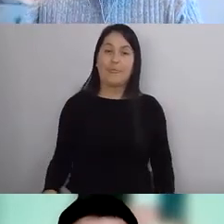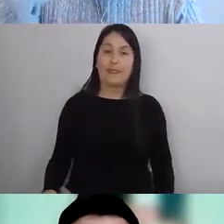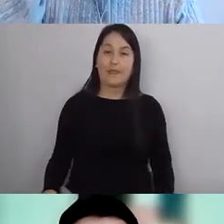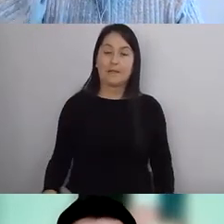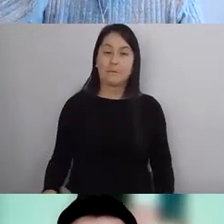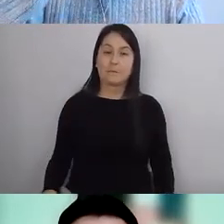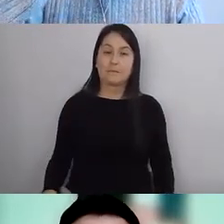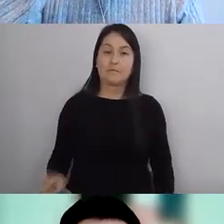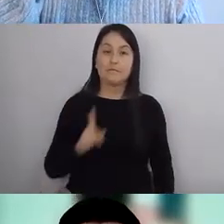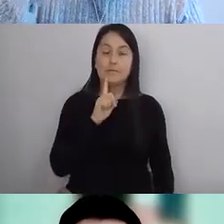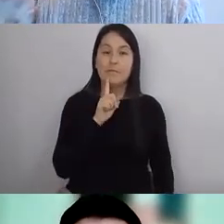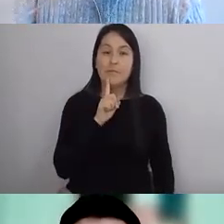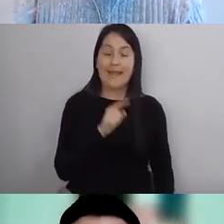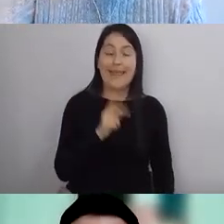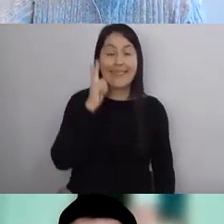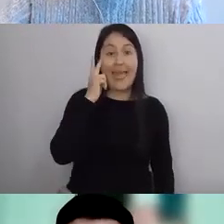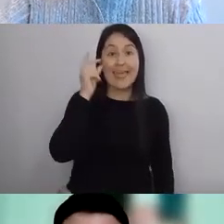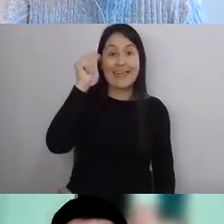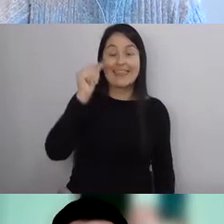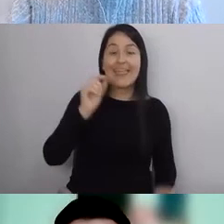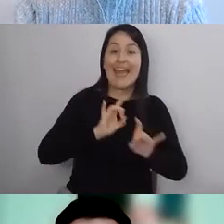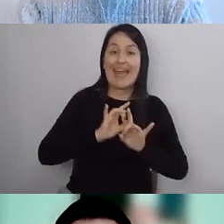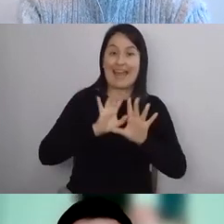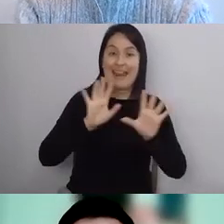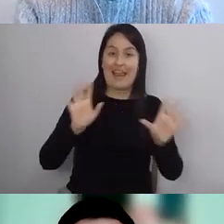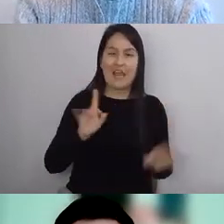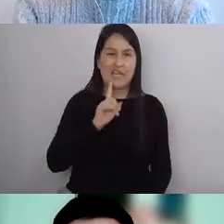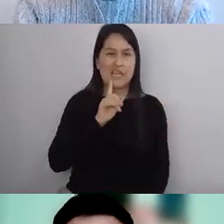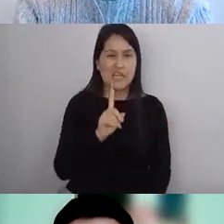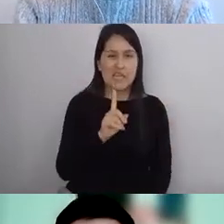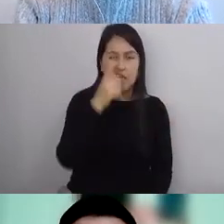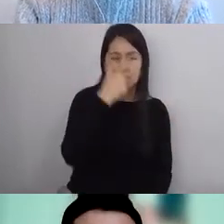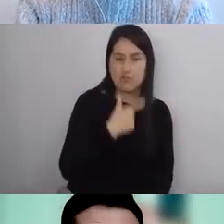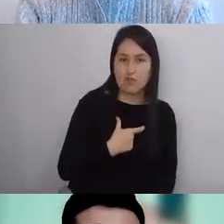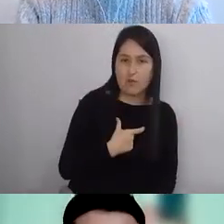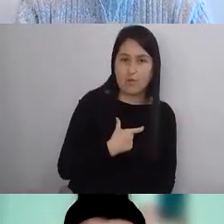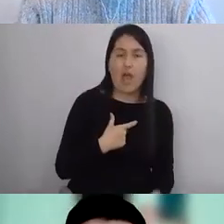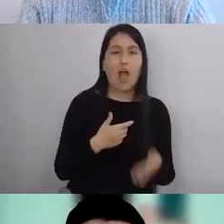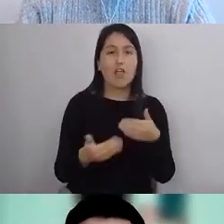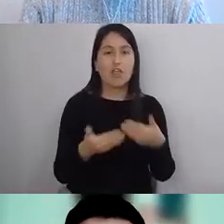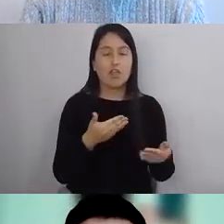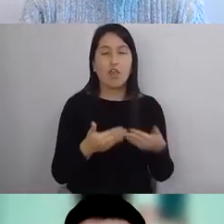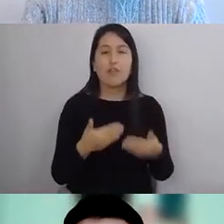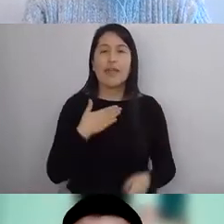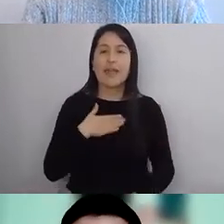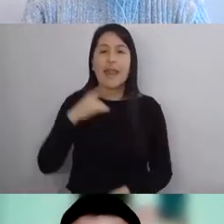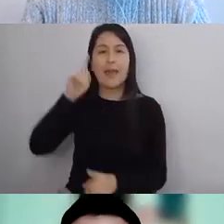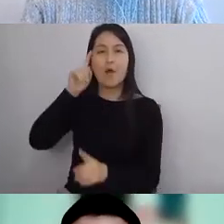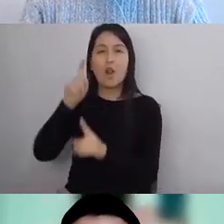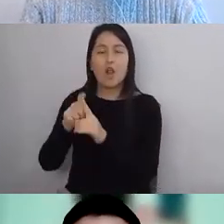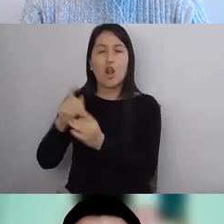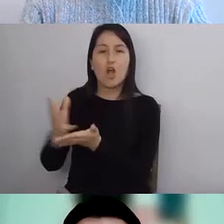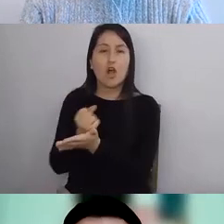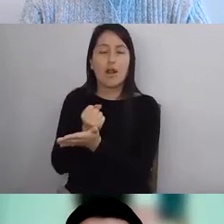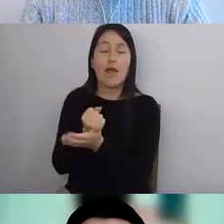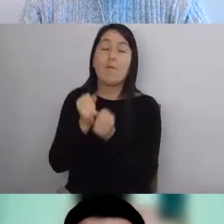¿verdad? Tener estas ideas claras sobre quiénes somos, hacia dónde apuntamos, hacia dónde queremos ir, yo creo que va a facilitar mucho